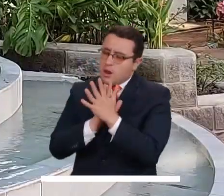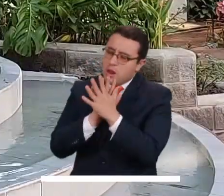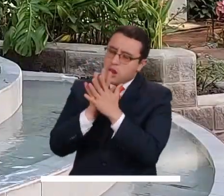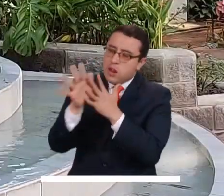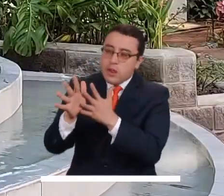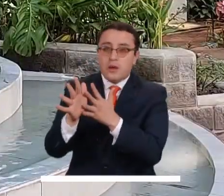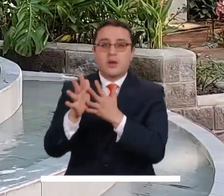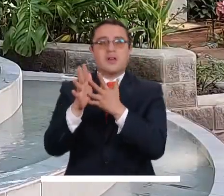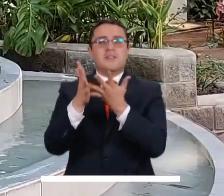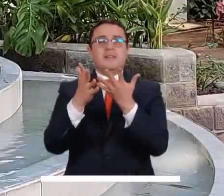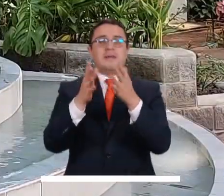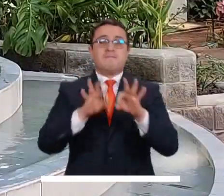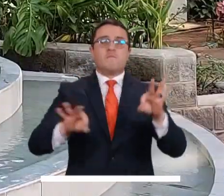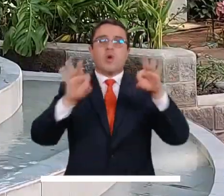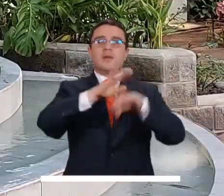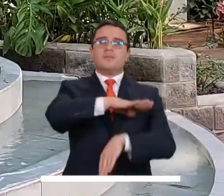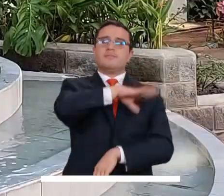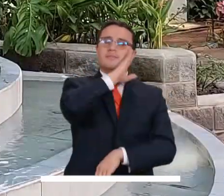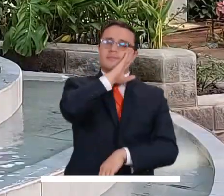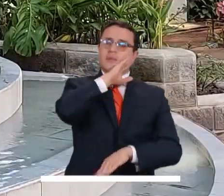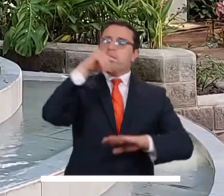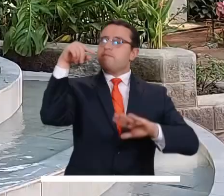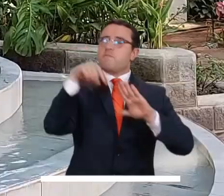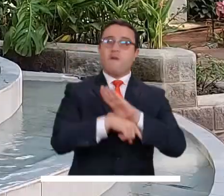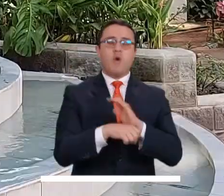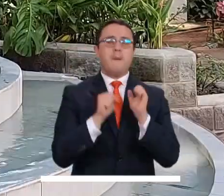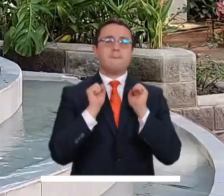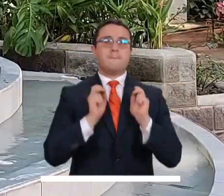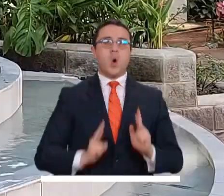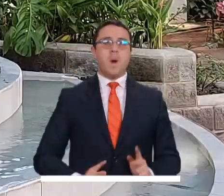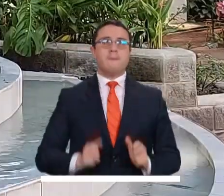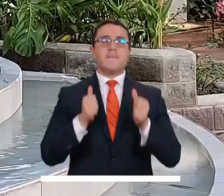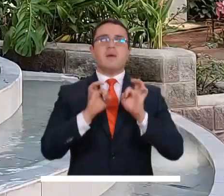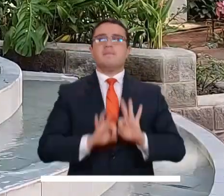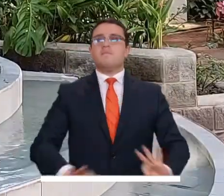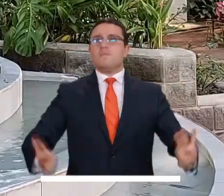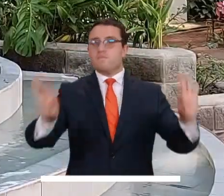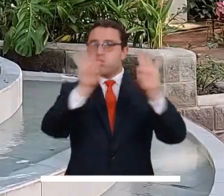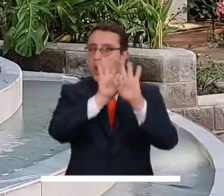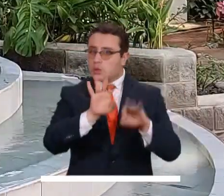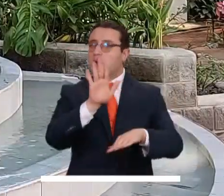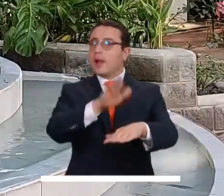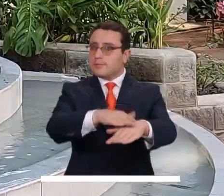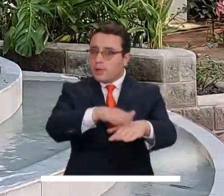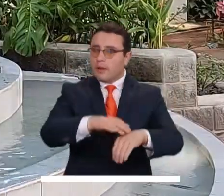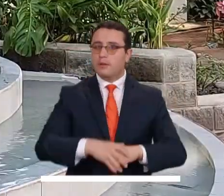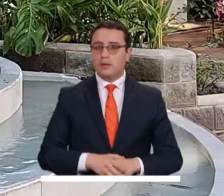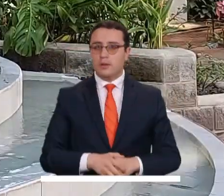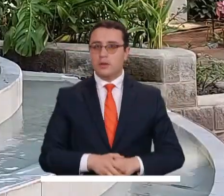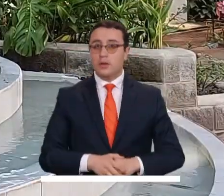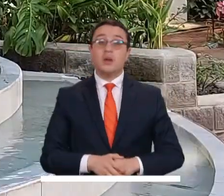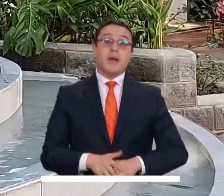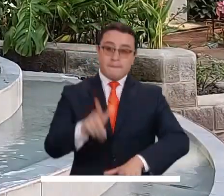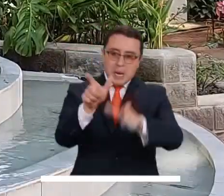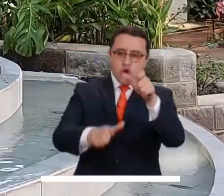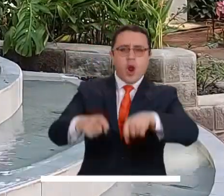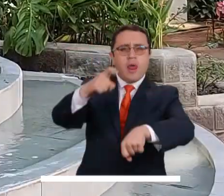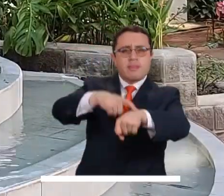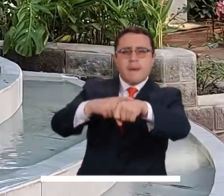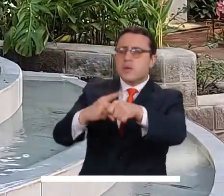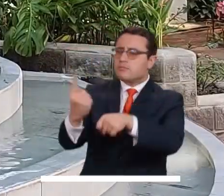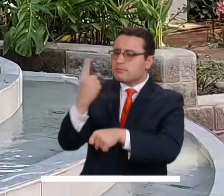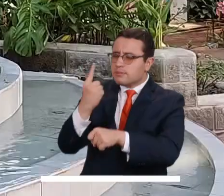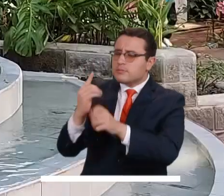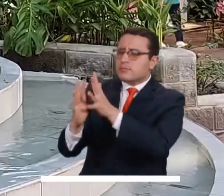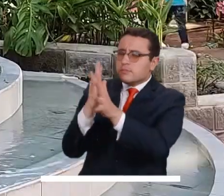una buena calidad del sueño. Es importante que descansemos, es importante que le brindemos a cada una de las personas el tiempo